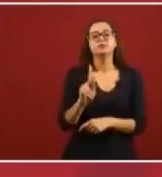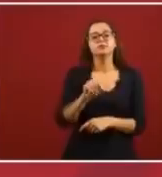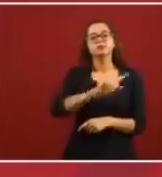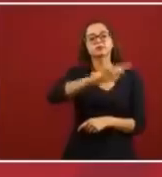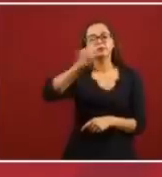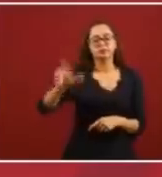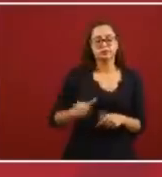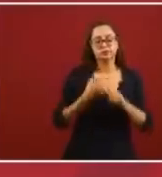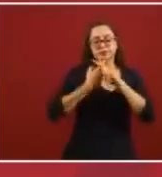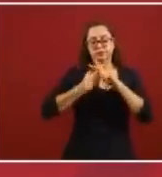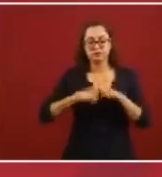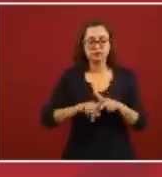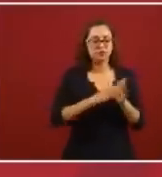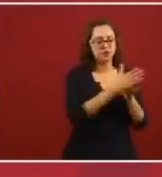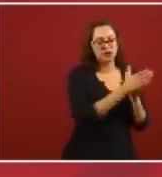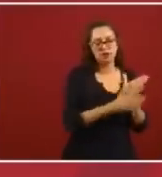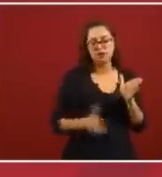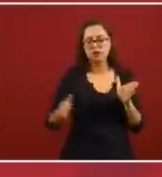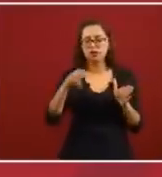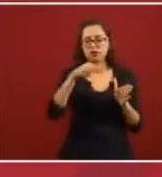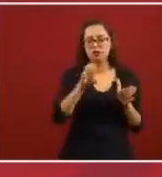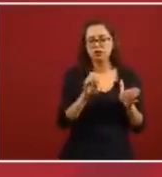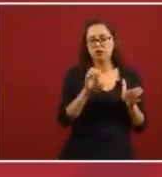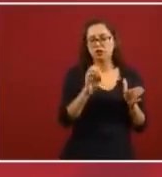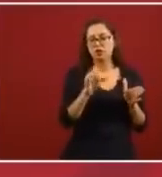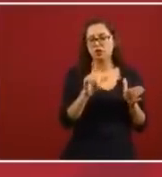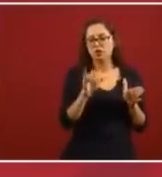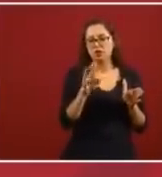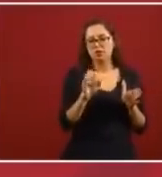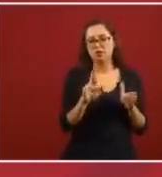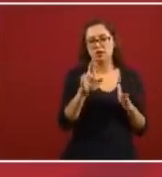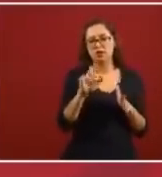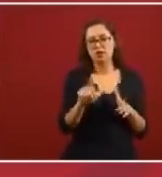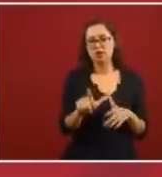política neoliberal y se acaba con todo.